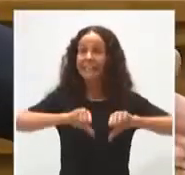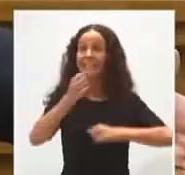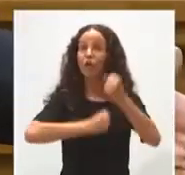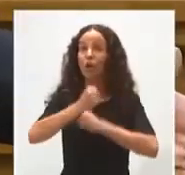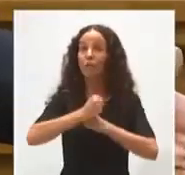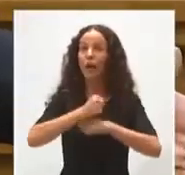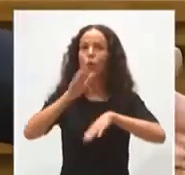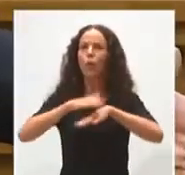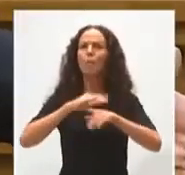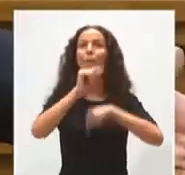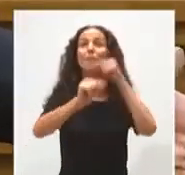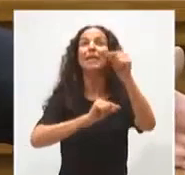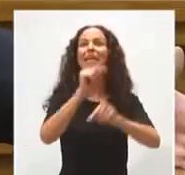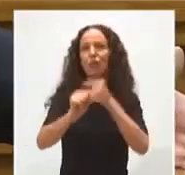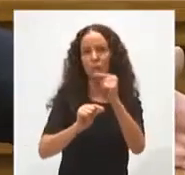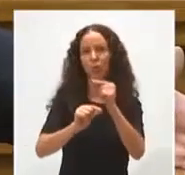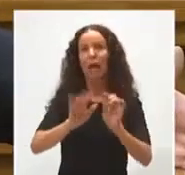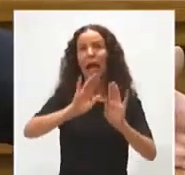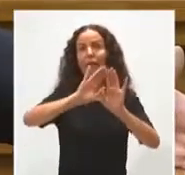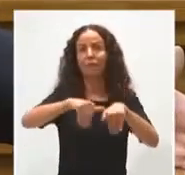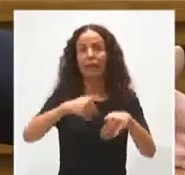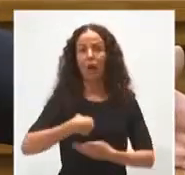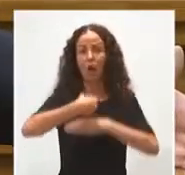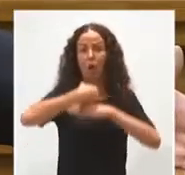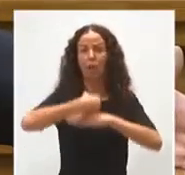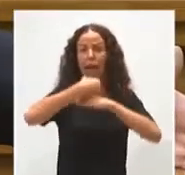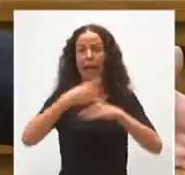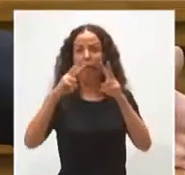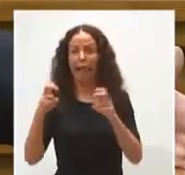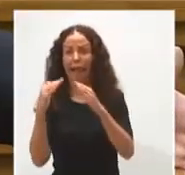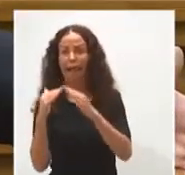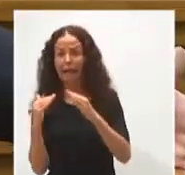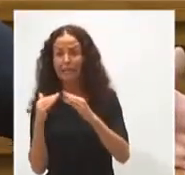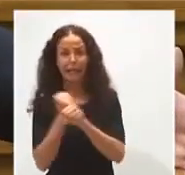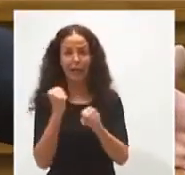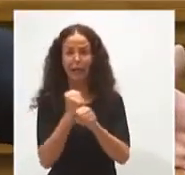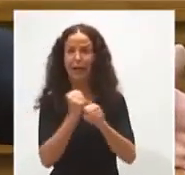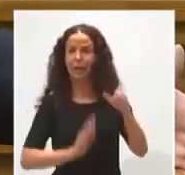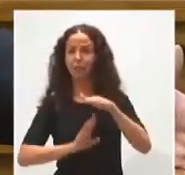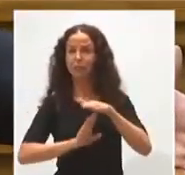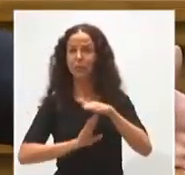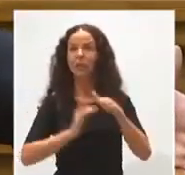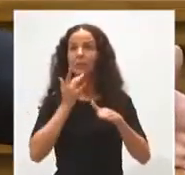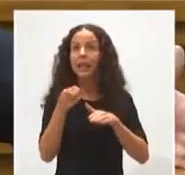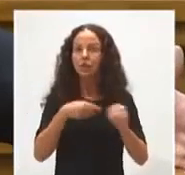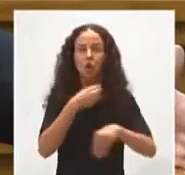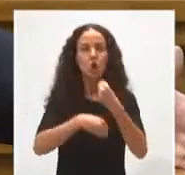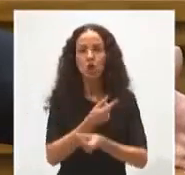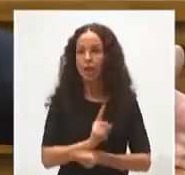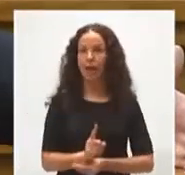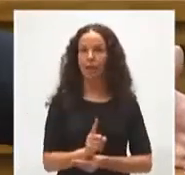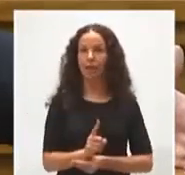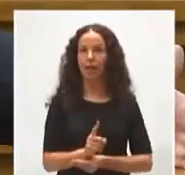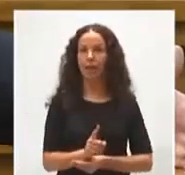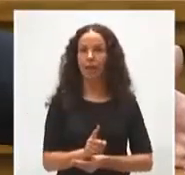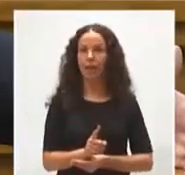consecuencia de un virus que nos obliga a encerrarnos en casa y a tener que dejar de trabajar si no se hubiera hecho eso y lo hubiera hecho el